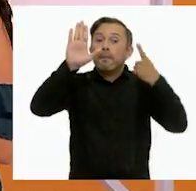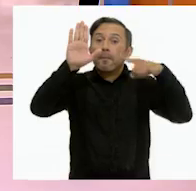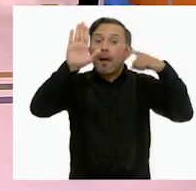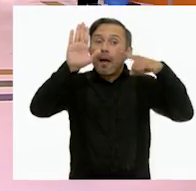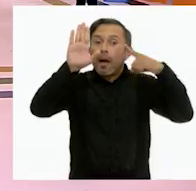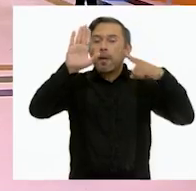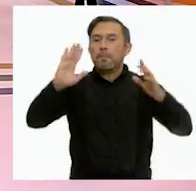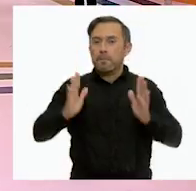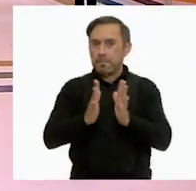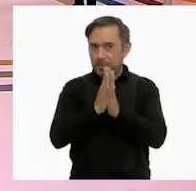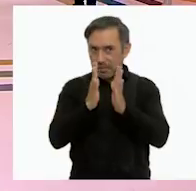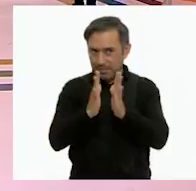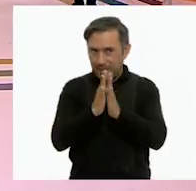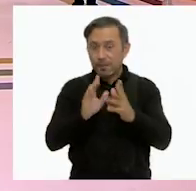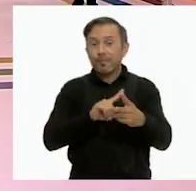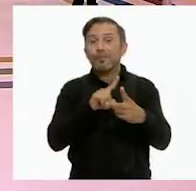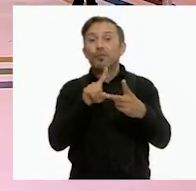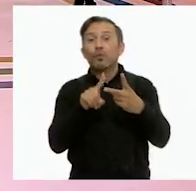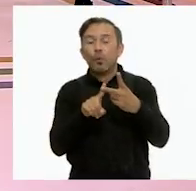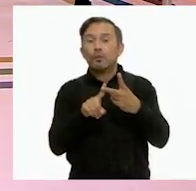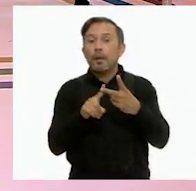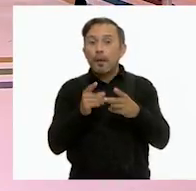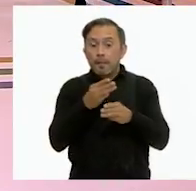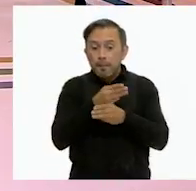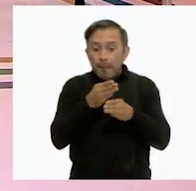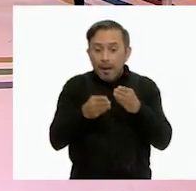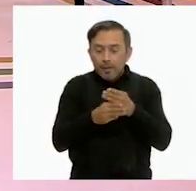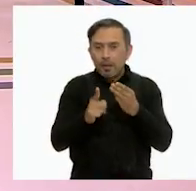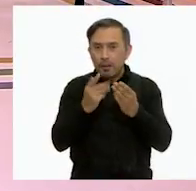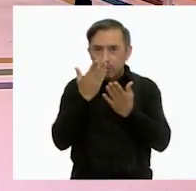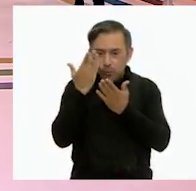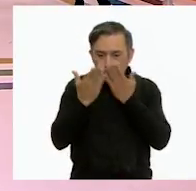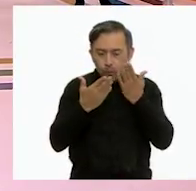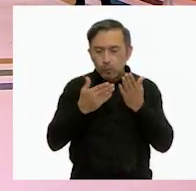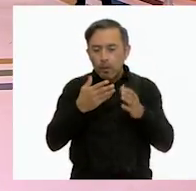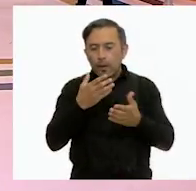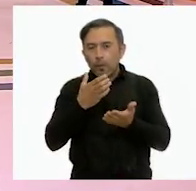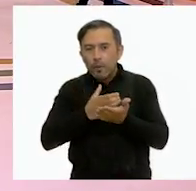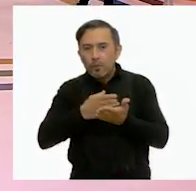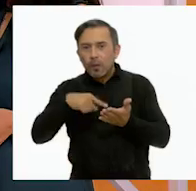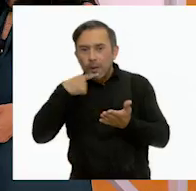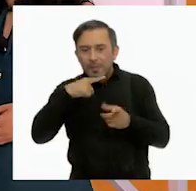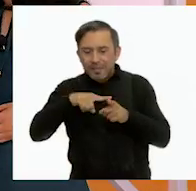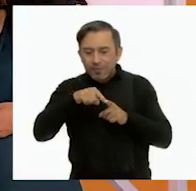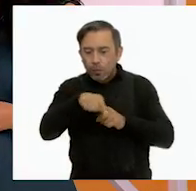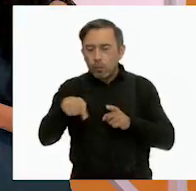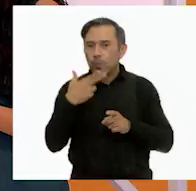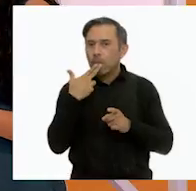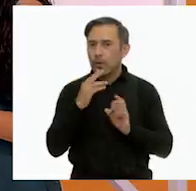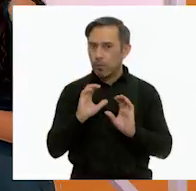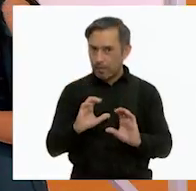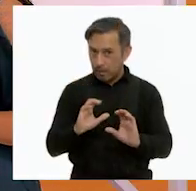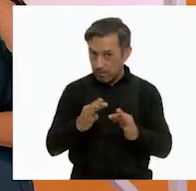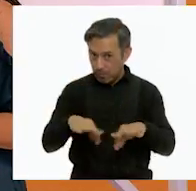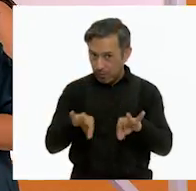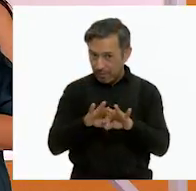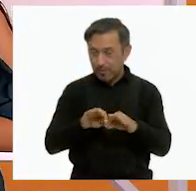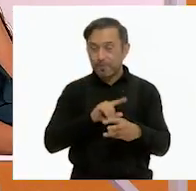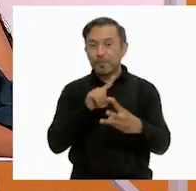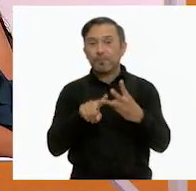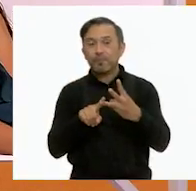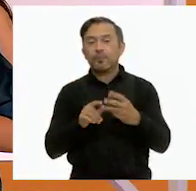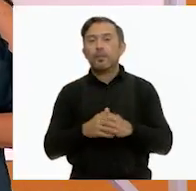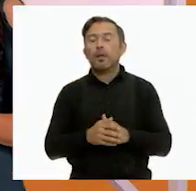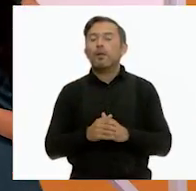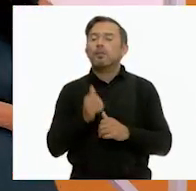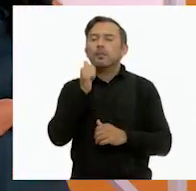participar. 2, cuidar mis materiales de trabajo. Recuerden que es bien importante. Usar las palabras